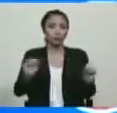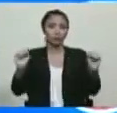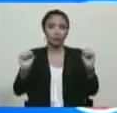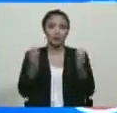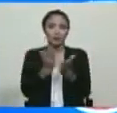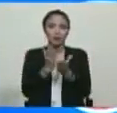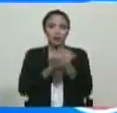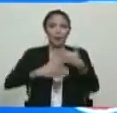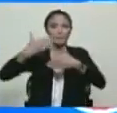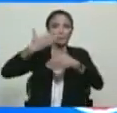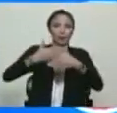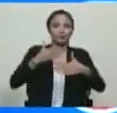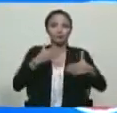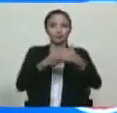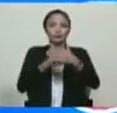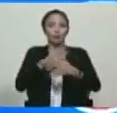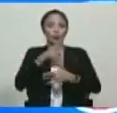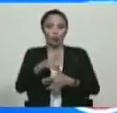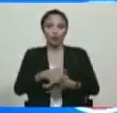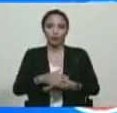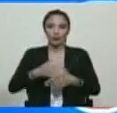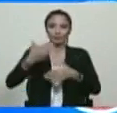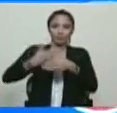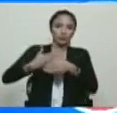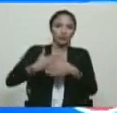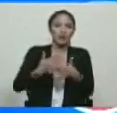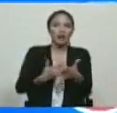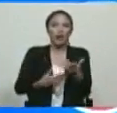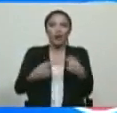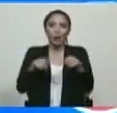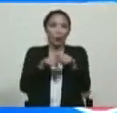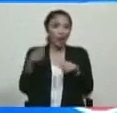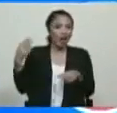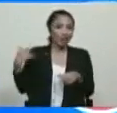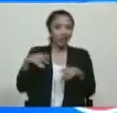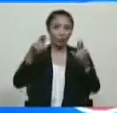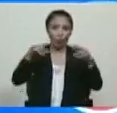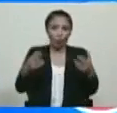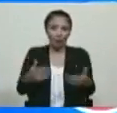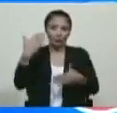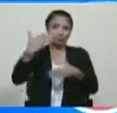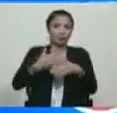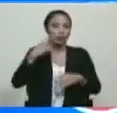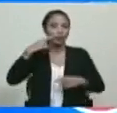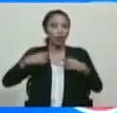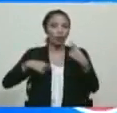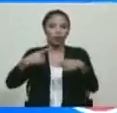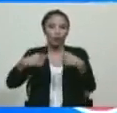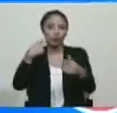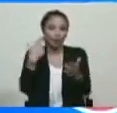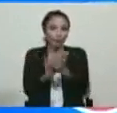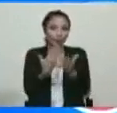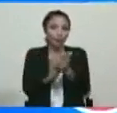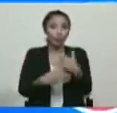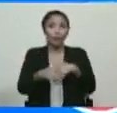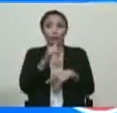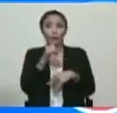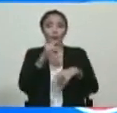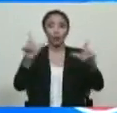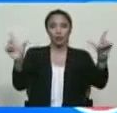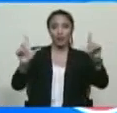ataque perverso, brutal, como nunca jamás en su historia. A diario vemos a través de medios